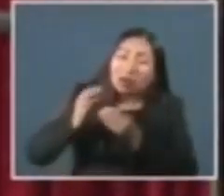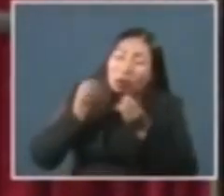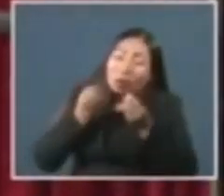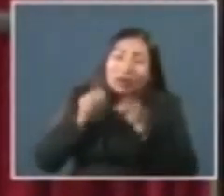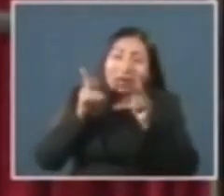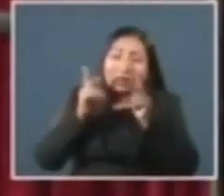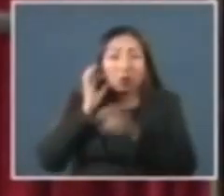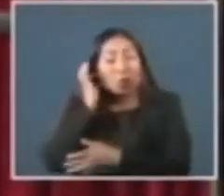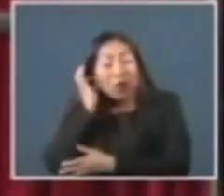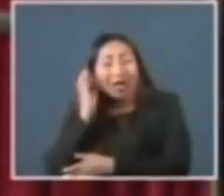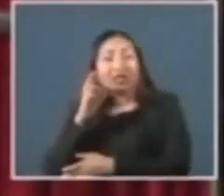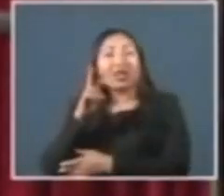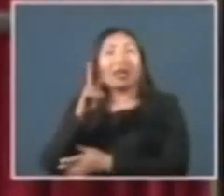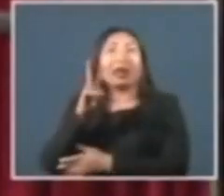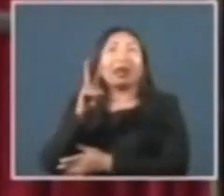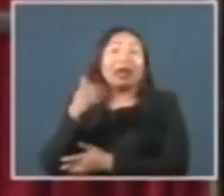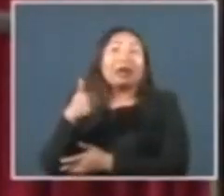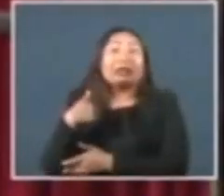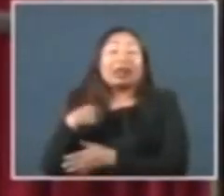nadie quiere su puesto.